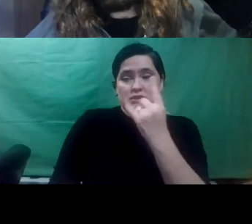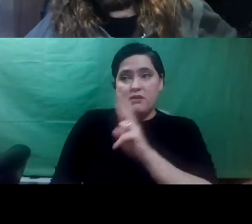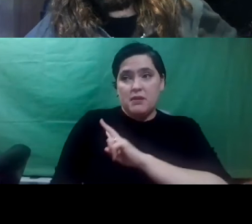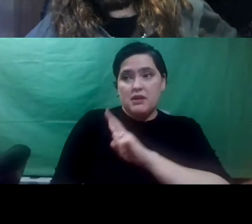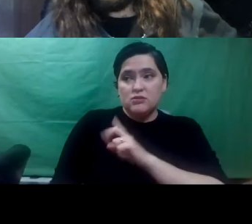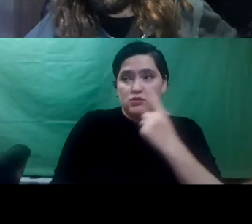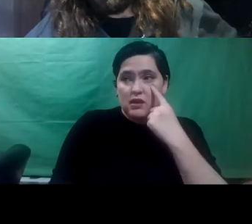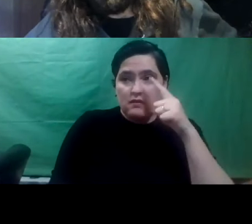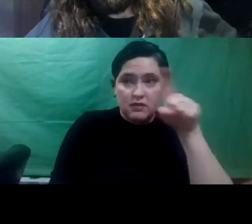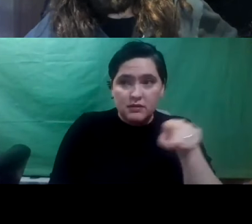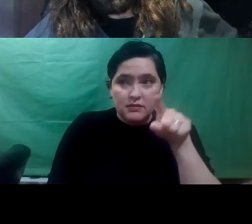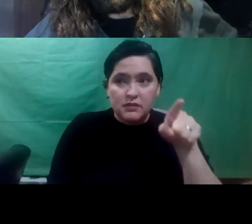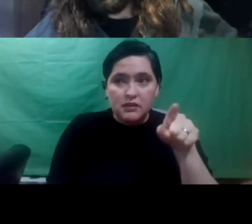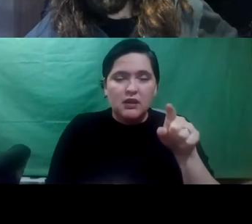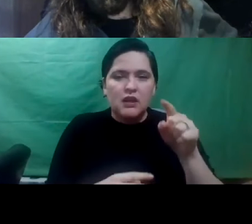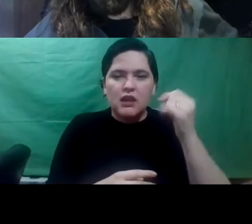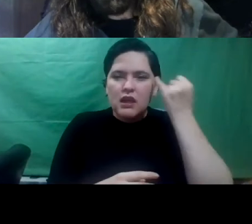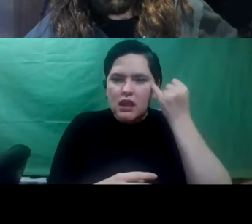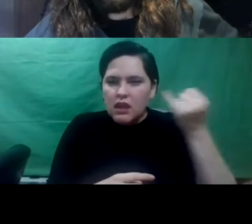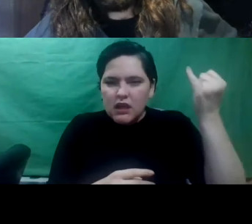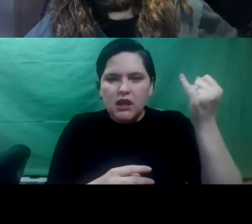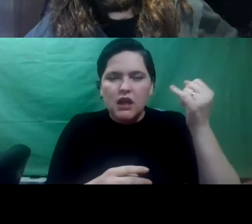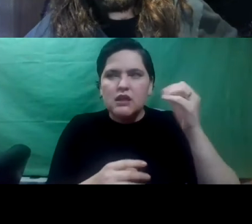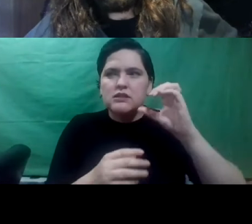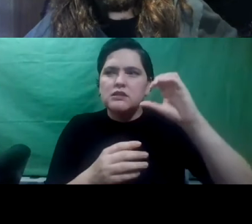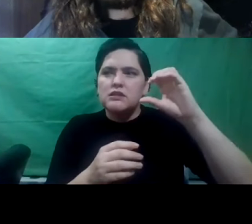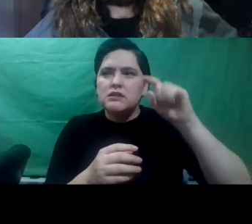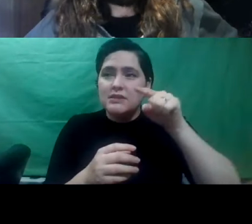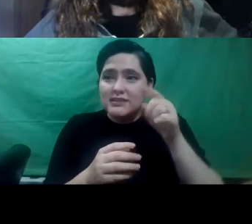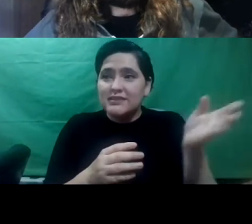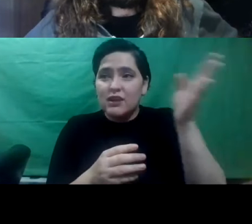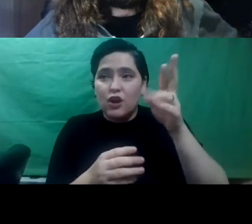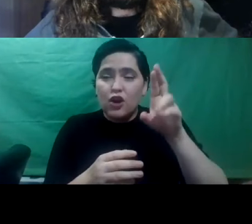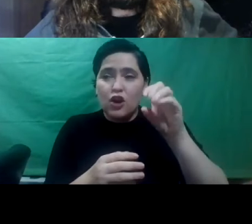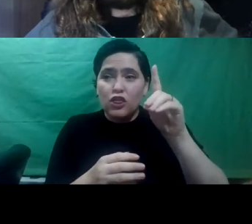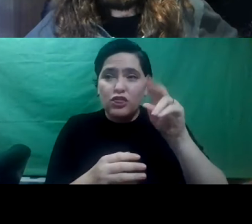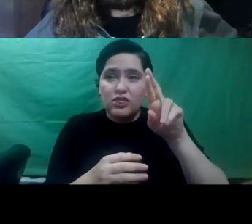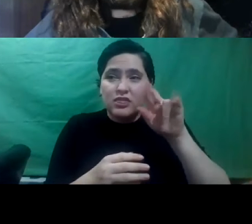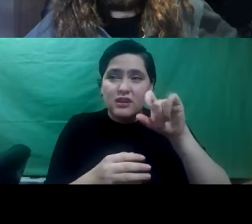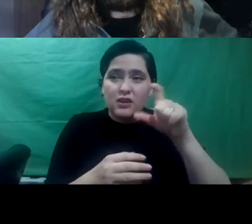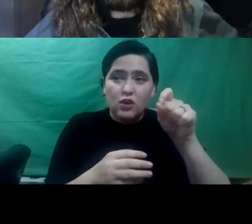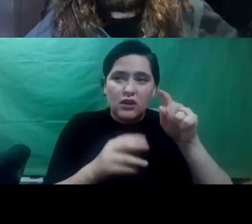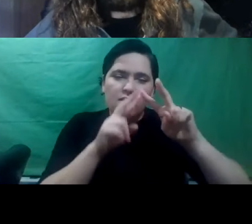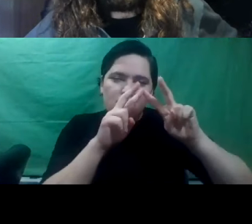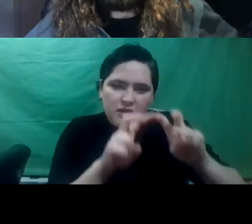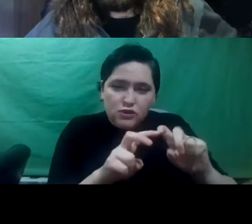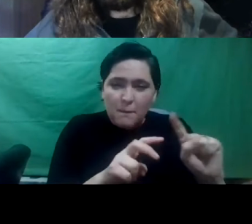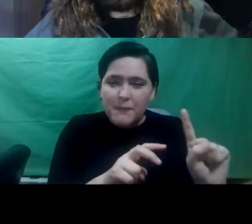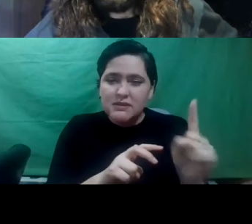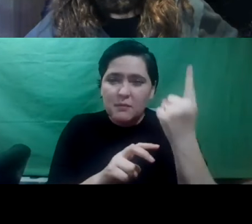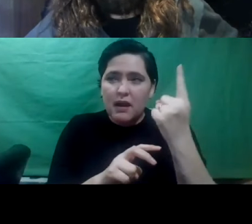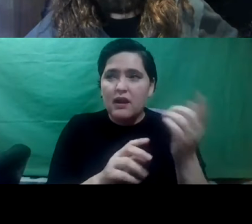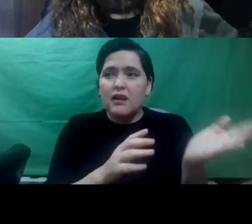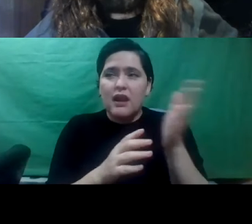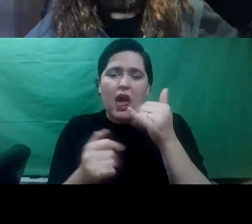Ingeniería, y el CNB en la Facultad de Ciencias, y Rodrigo Cofré, el investigador principal, y Fernando Rosa es un muy amigo de él, y